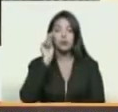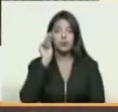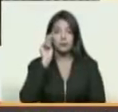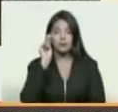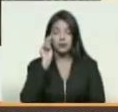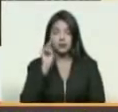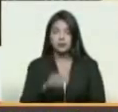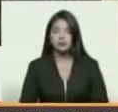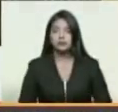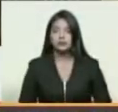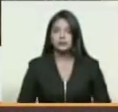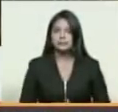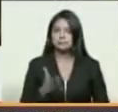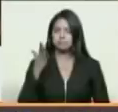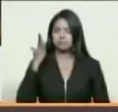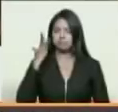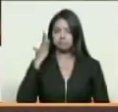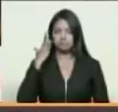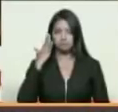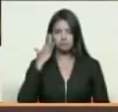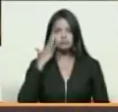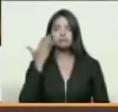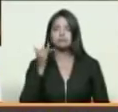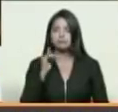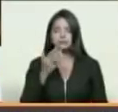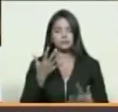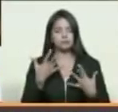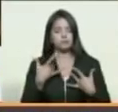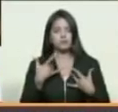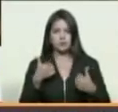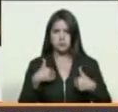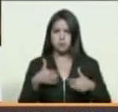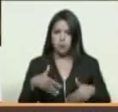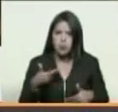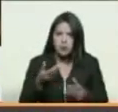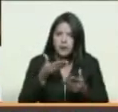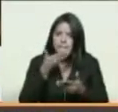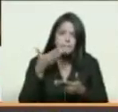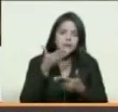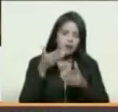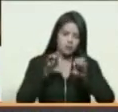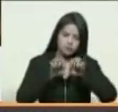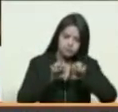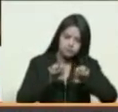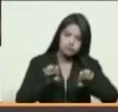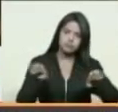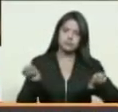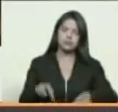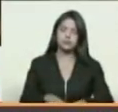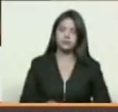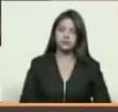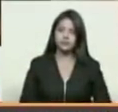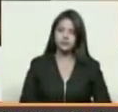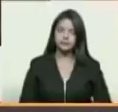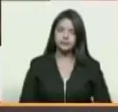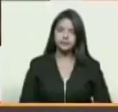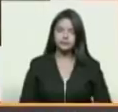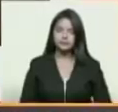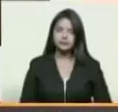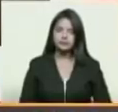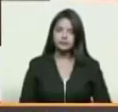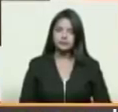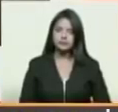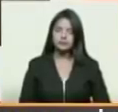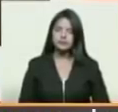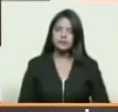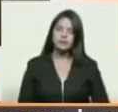saben que tienen en sus manos la posibilidad de mejorar la educación escolar, a los que esperan hacer desde el